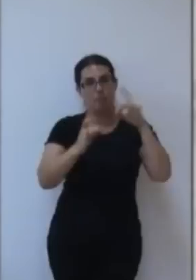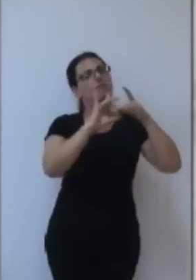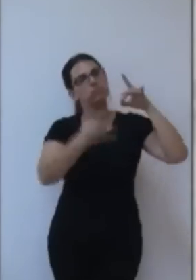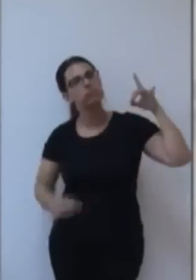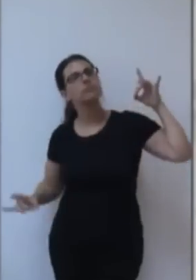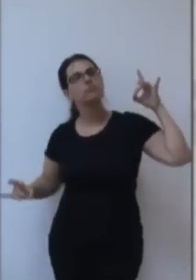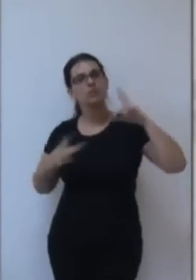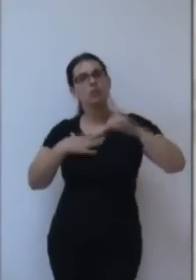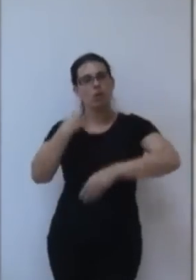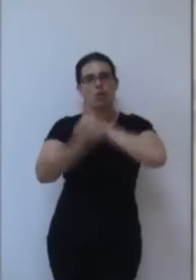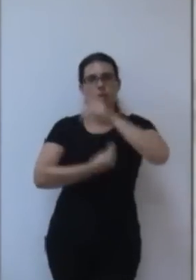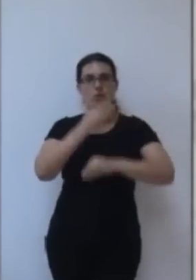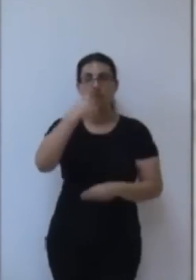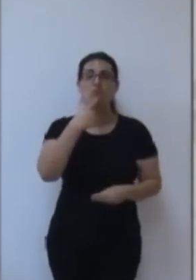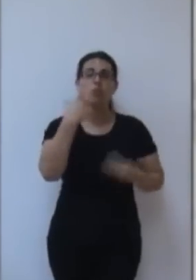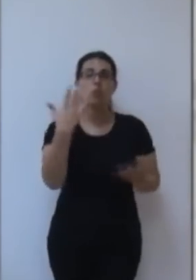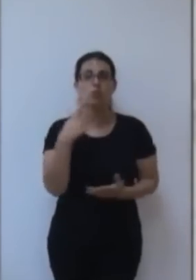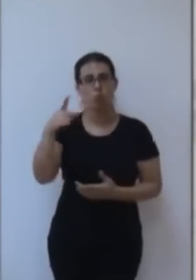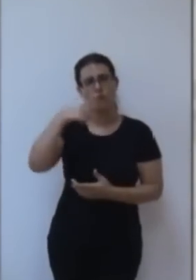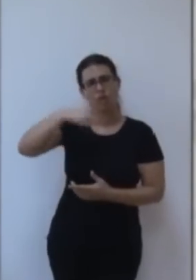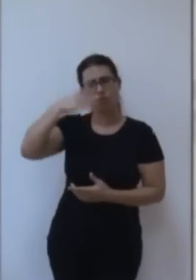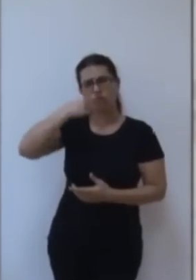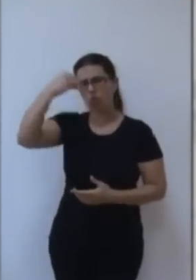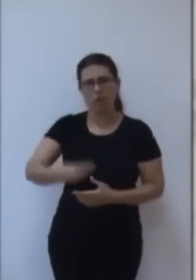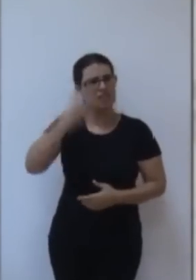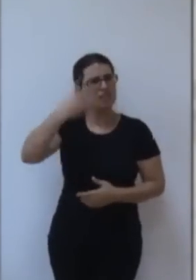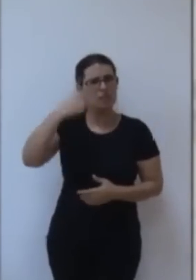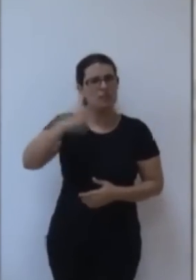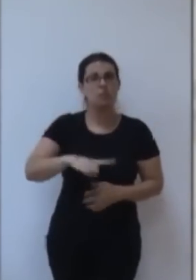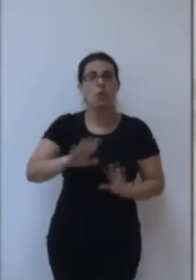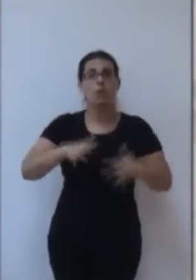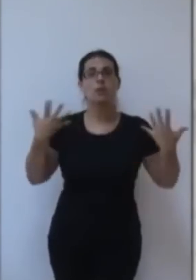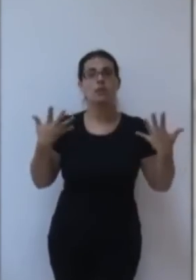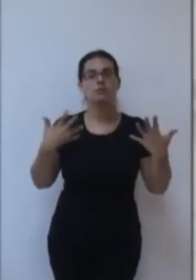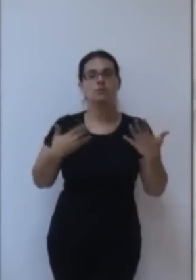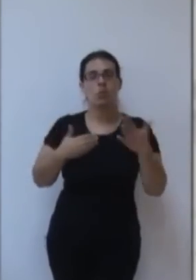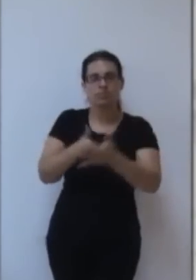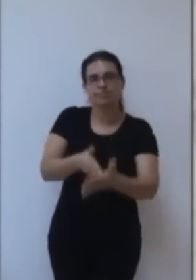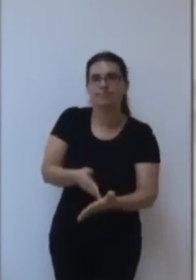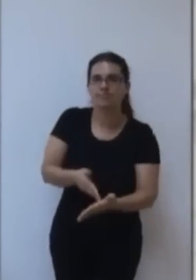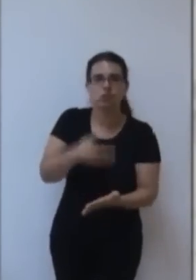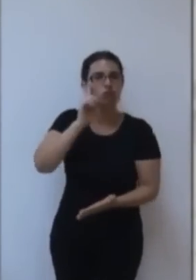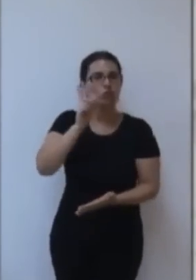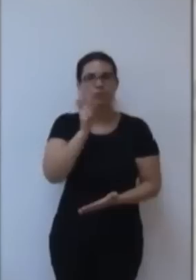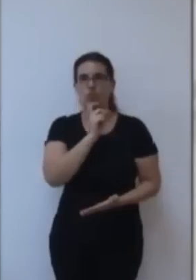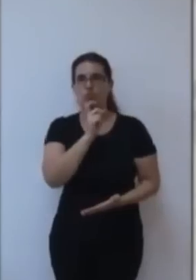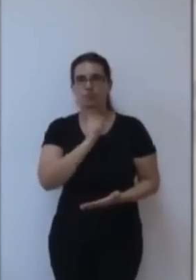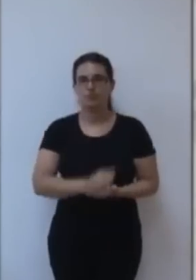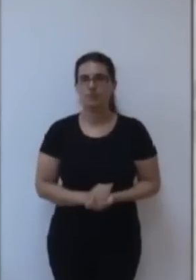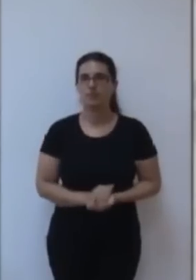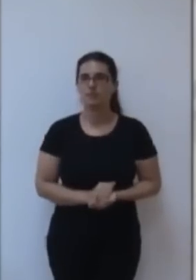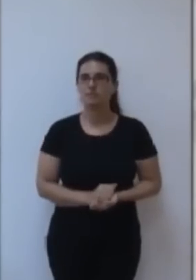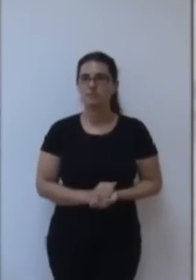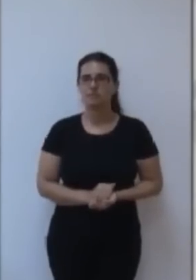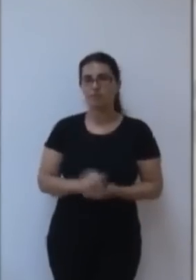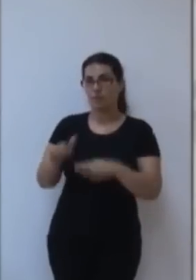la dificultad es esa, que tú tienes la buena idea, sabes que puede llegar, pero de repente ahí hay algo que no permite el camino, ¿no? Sí, bueno,